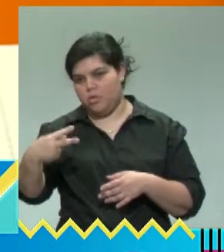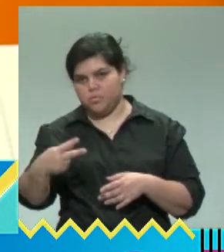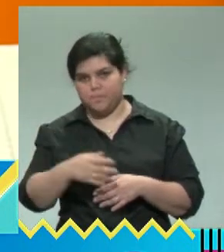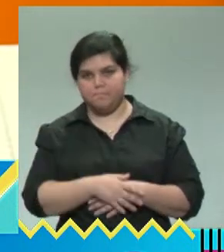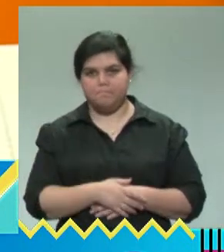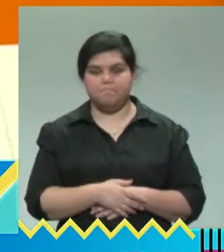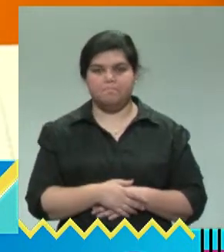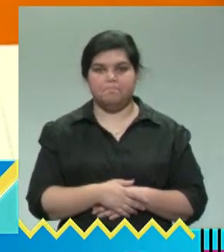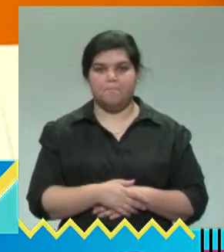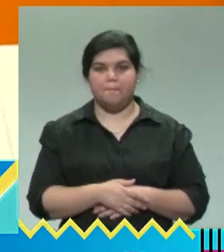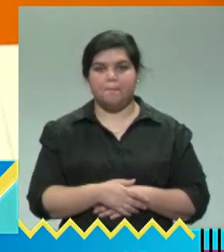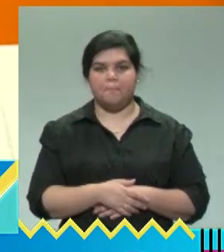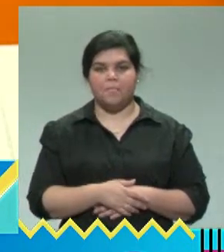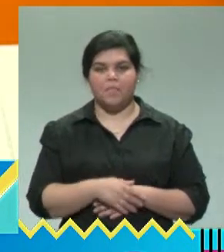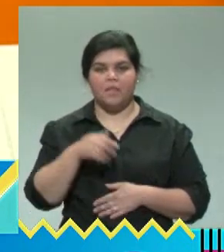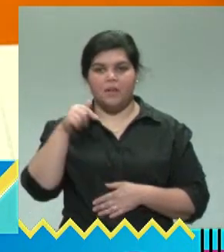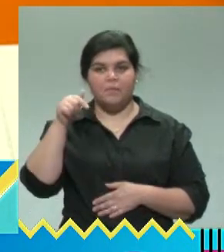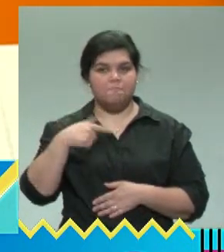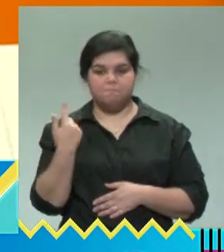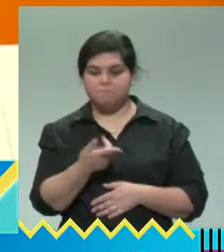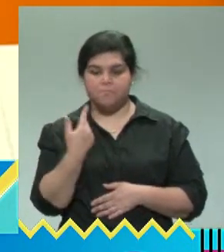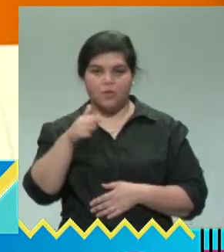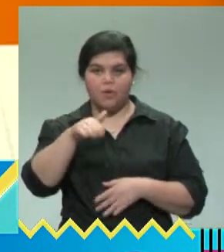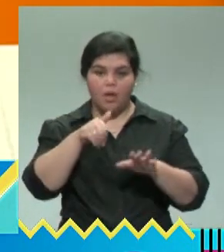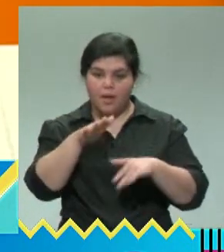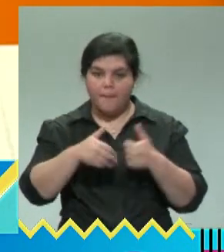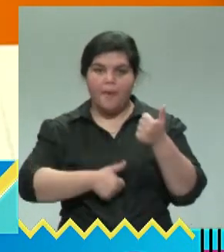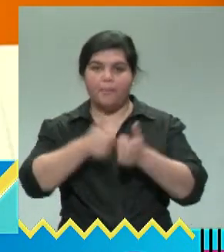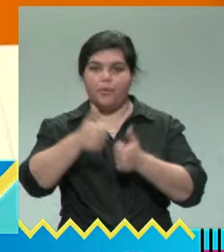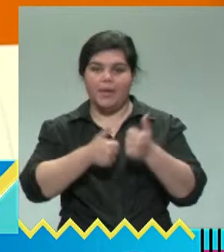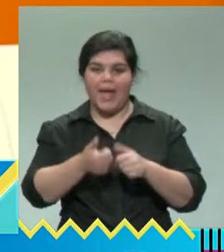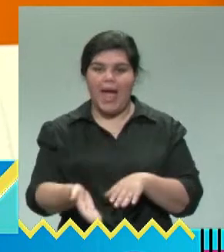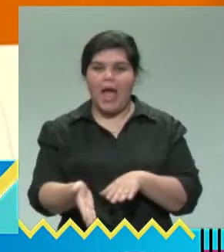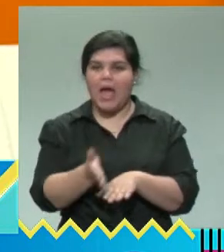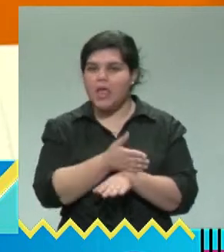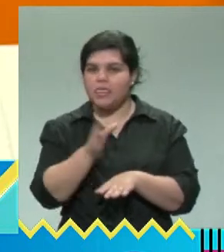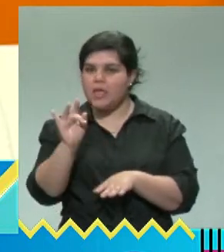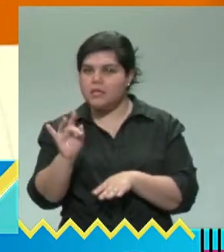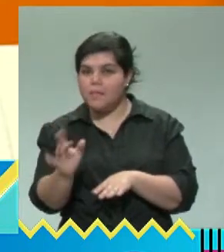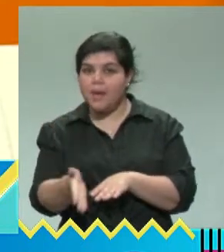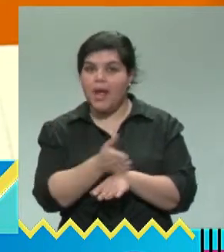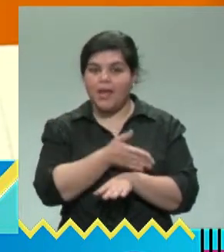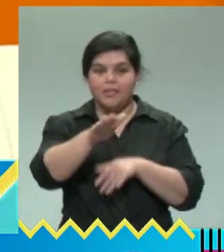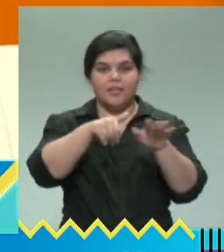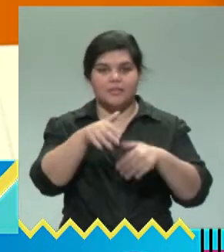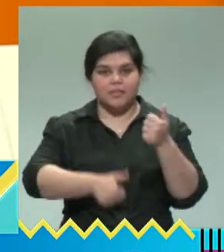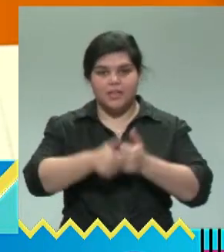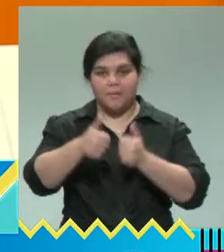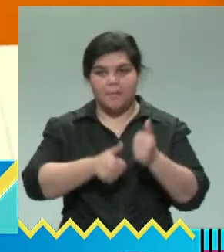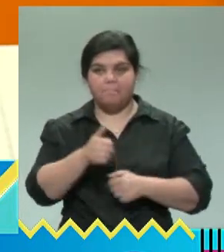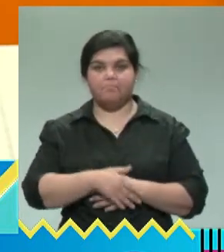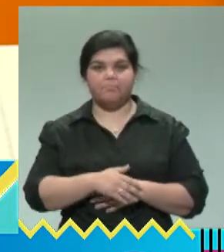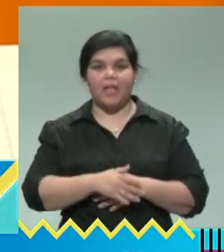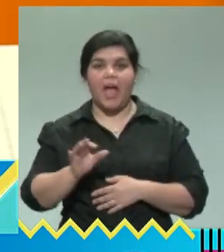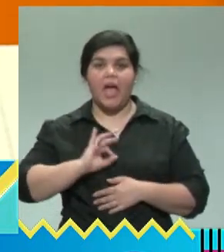bueno, nosotros vamos a licitar pronto, antes de fin de año, y bueno, las obras se van a llevar a cabo